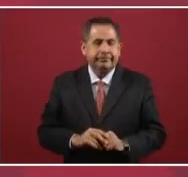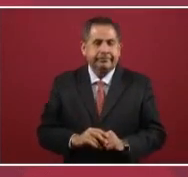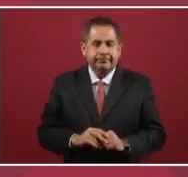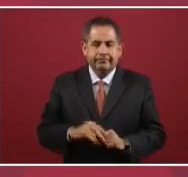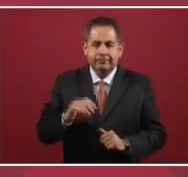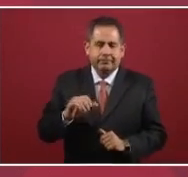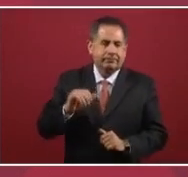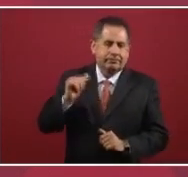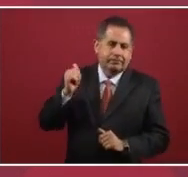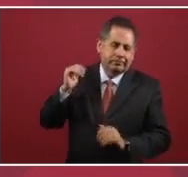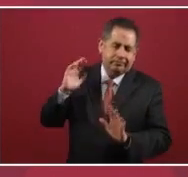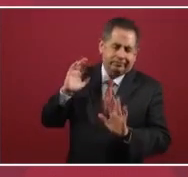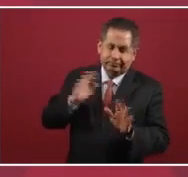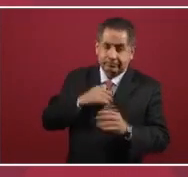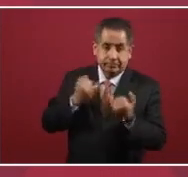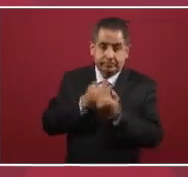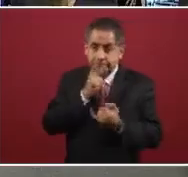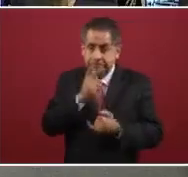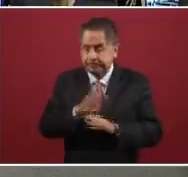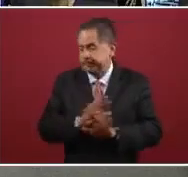de otros tiempos.